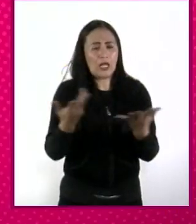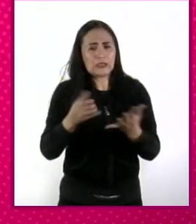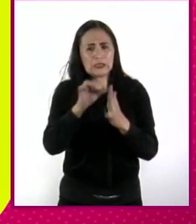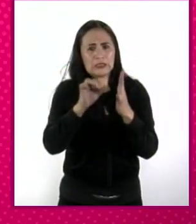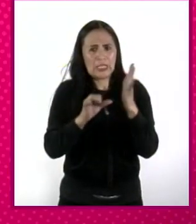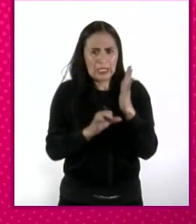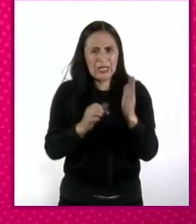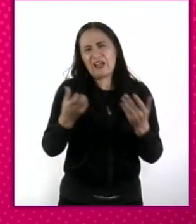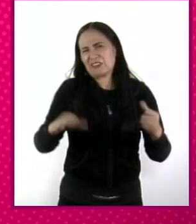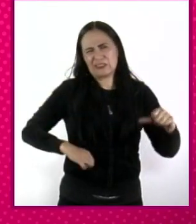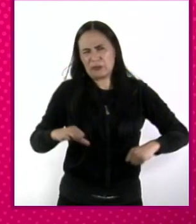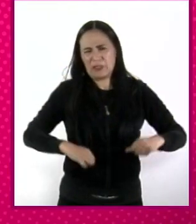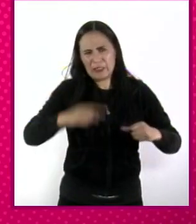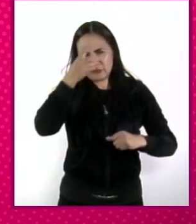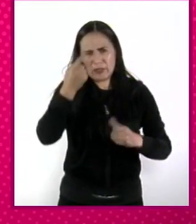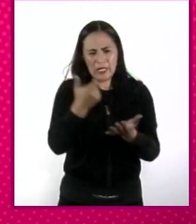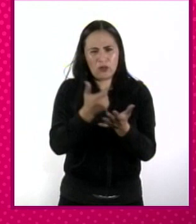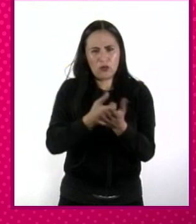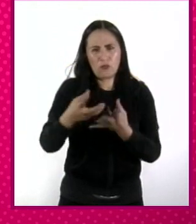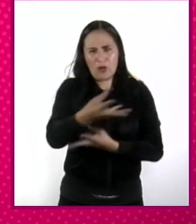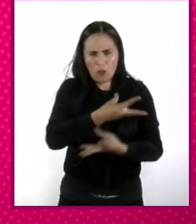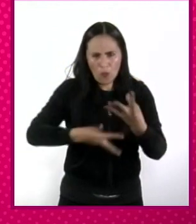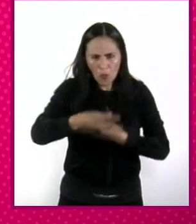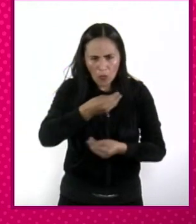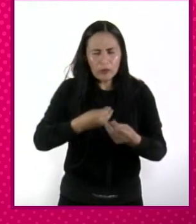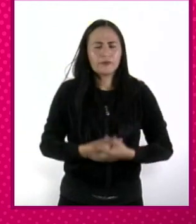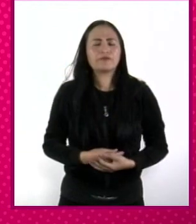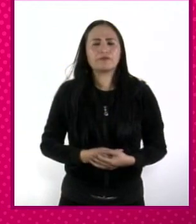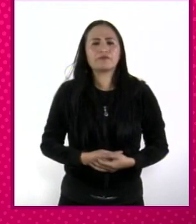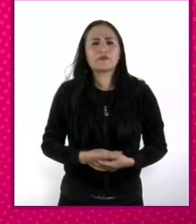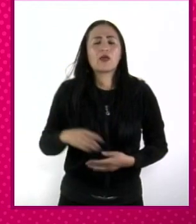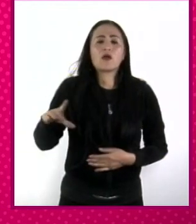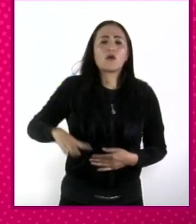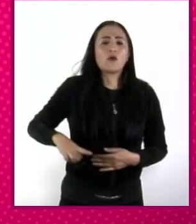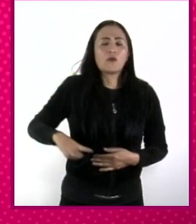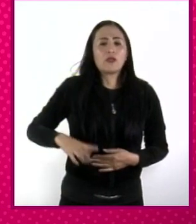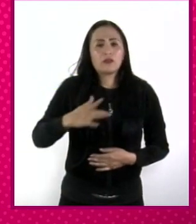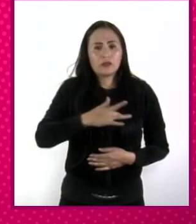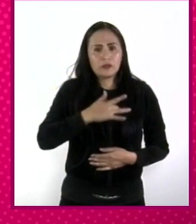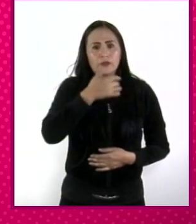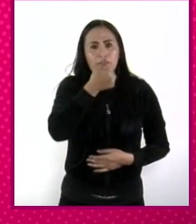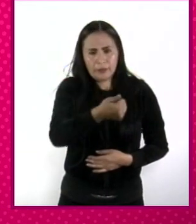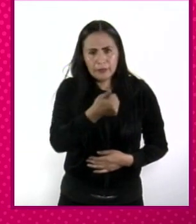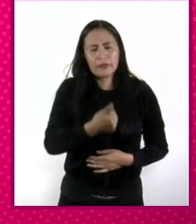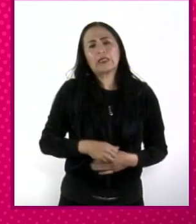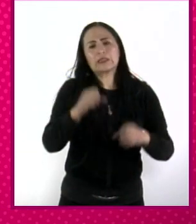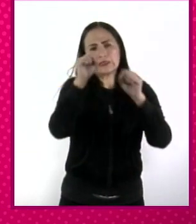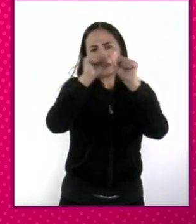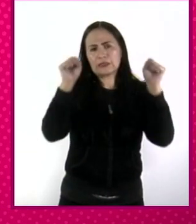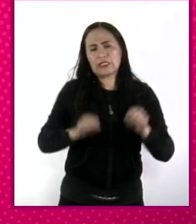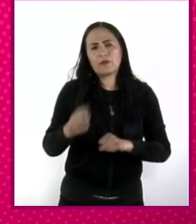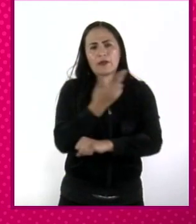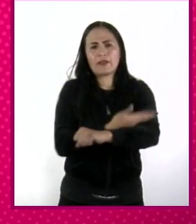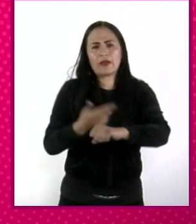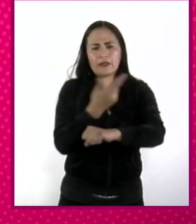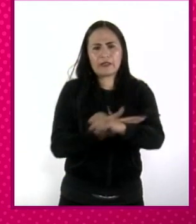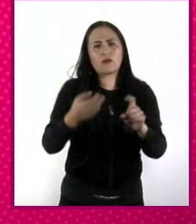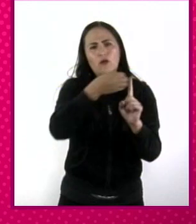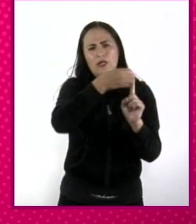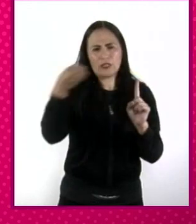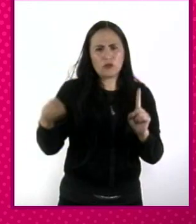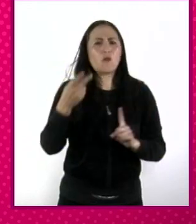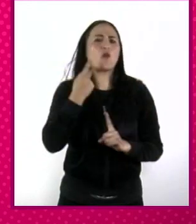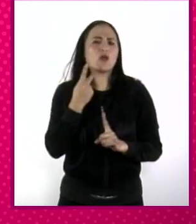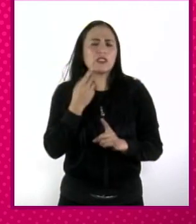economía. El estado de bienestar es un sistema de organización política social en la